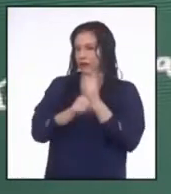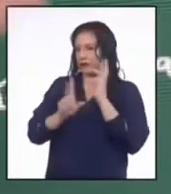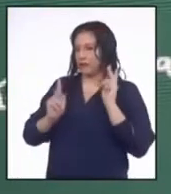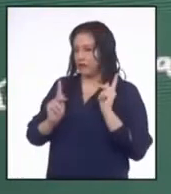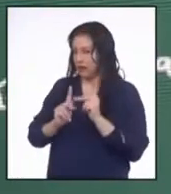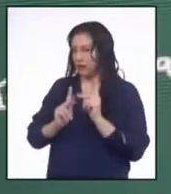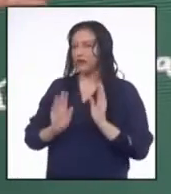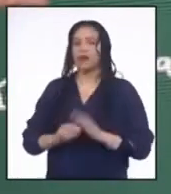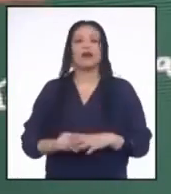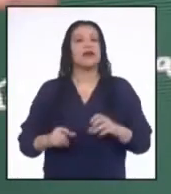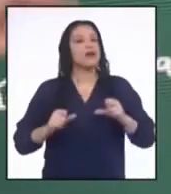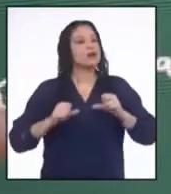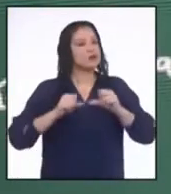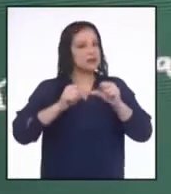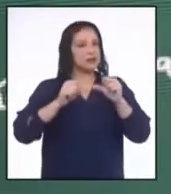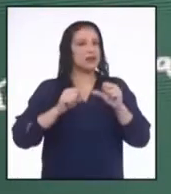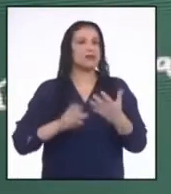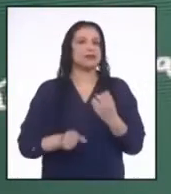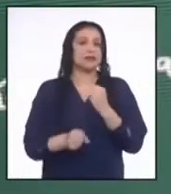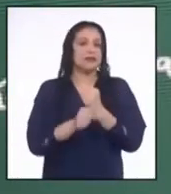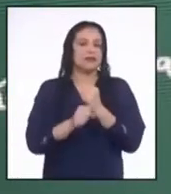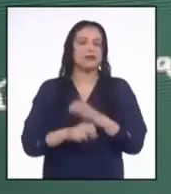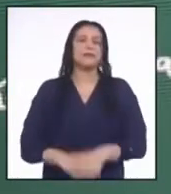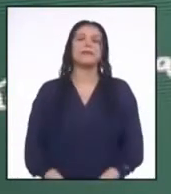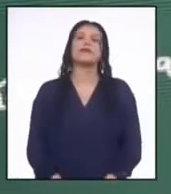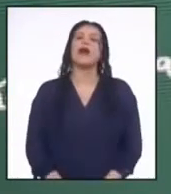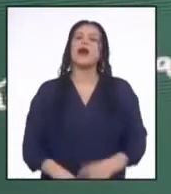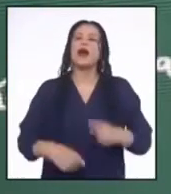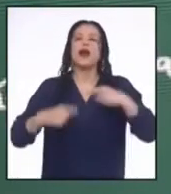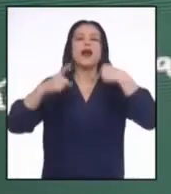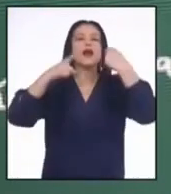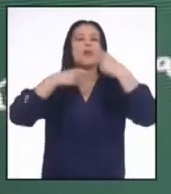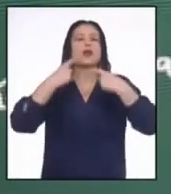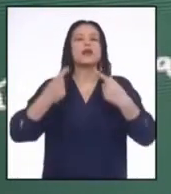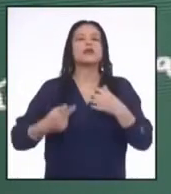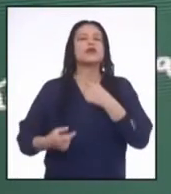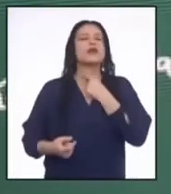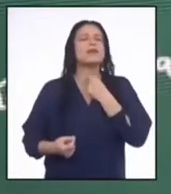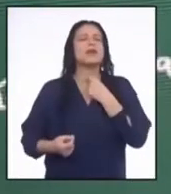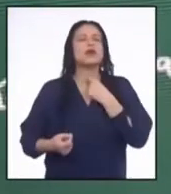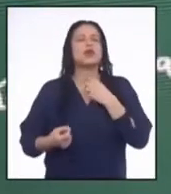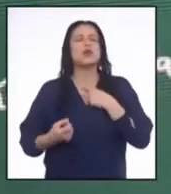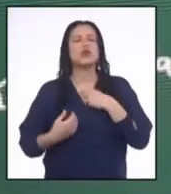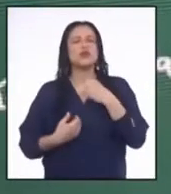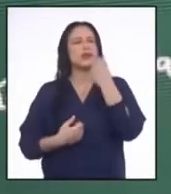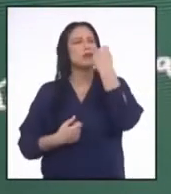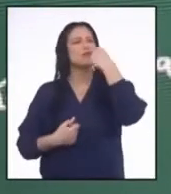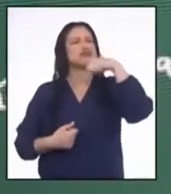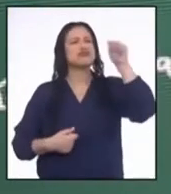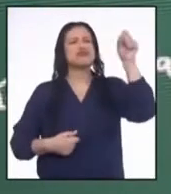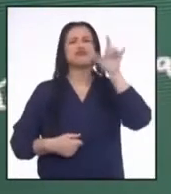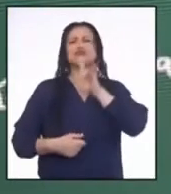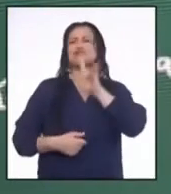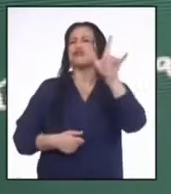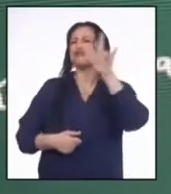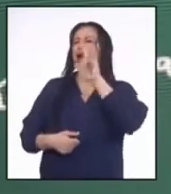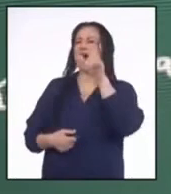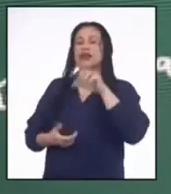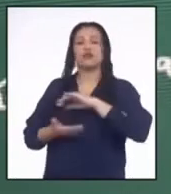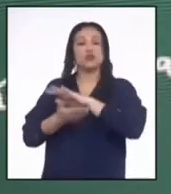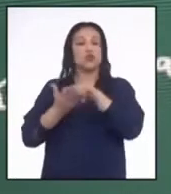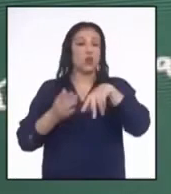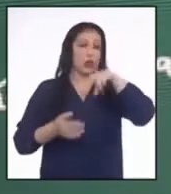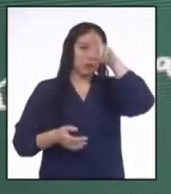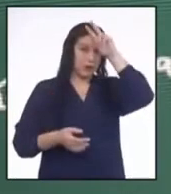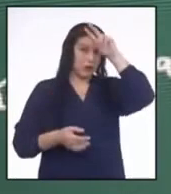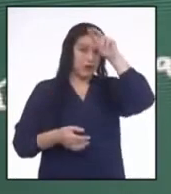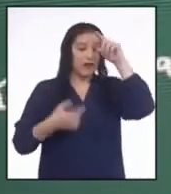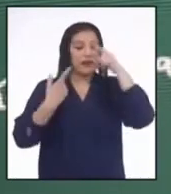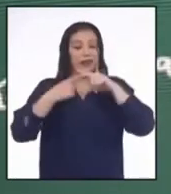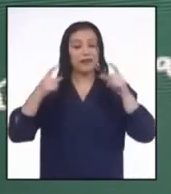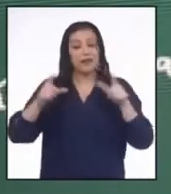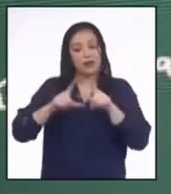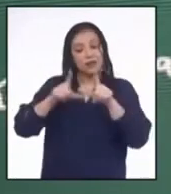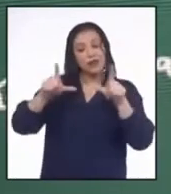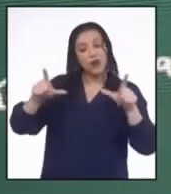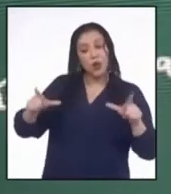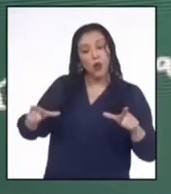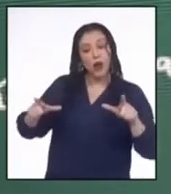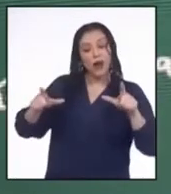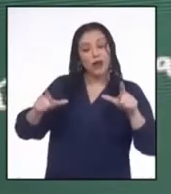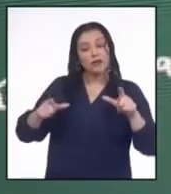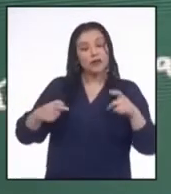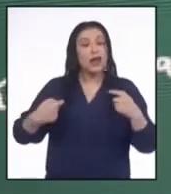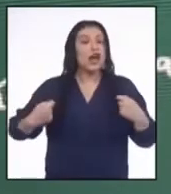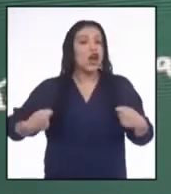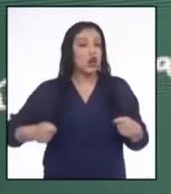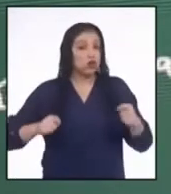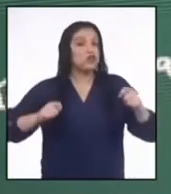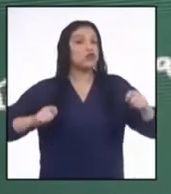¡Perfecto! Continuemos entonces. Les cuento que me encanta viajar por todo nuestro país. Y en varios lugares, los parques tenían carteles